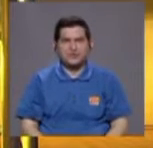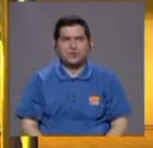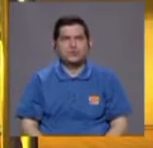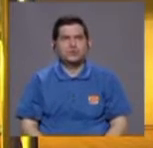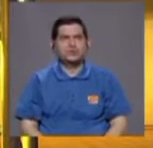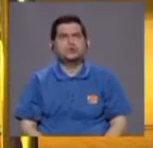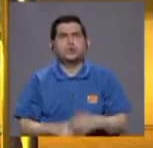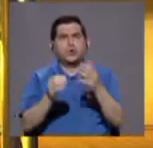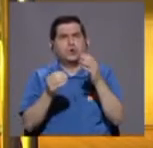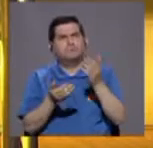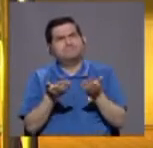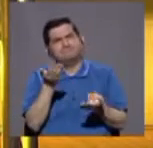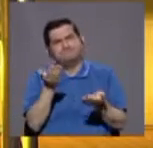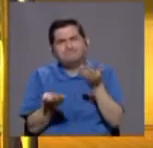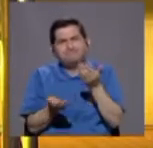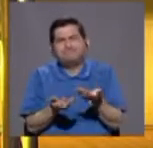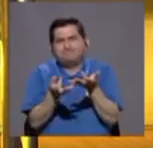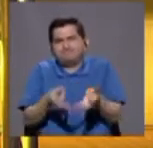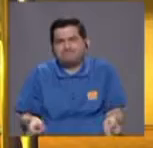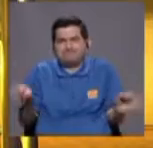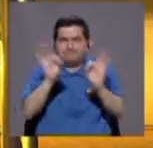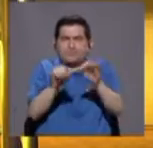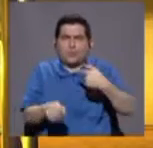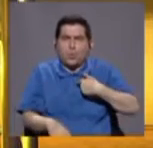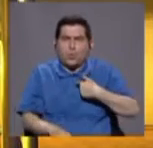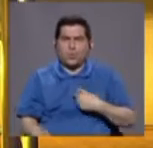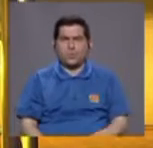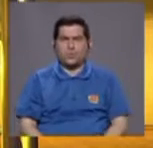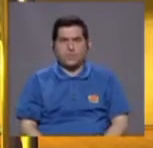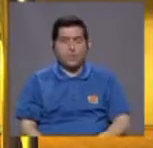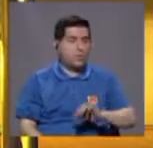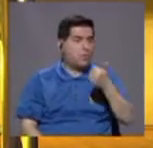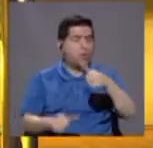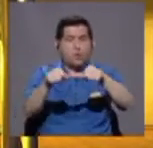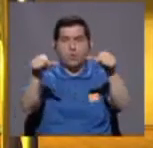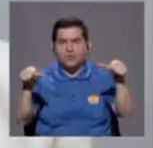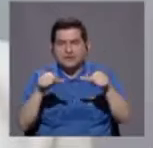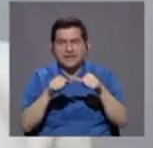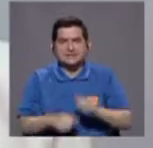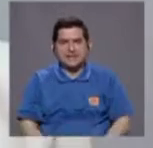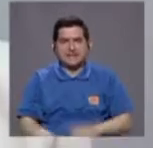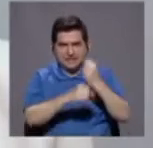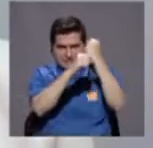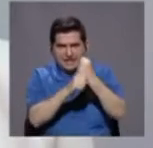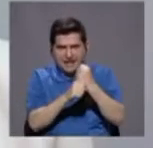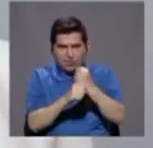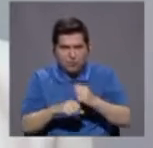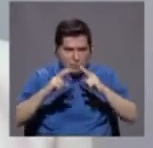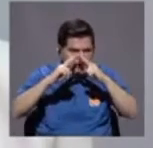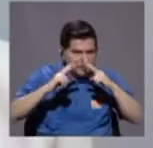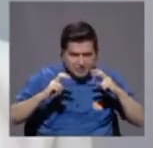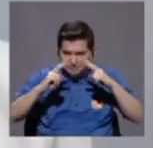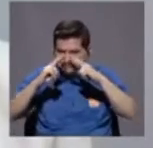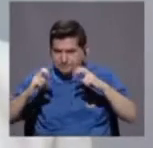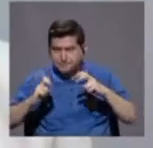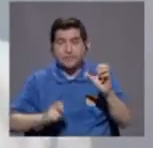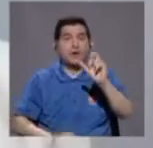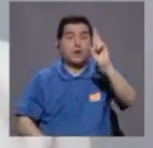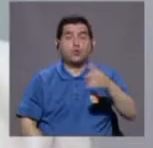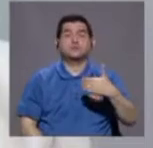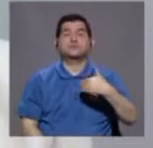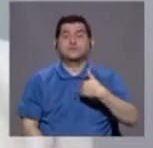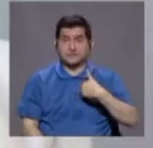relativamente significativo si uno lo compara con otras áreas coloniales. Por ejemplo, Costa Rica llegó a